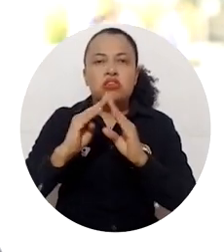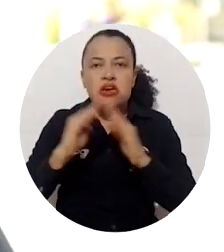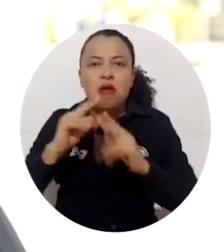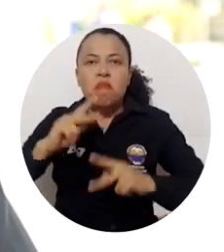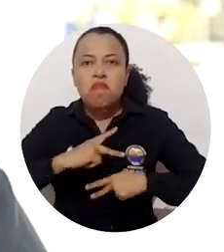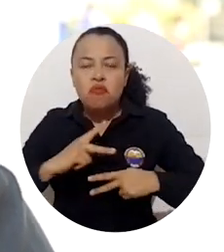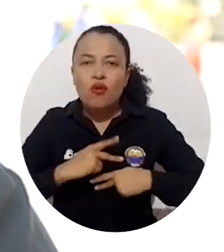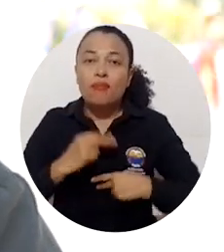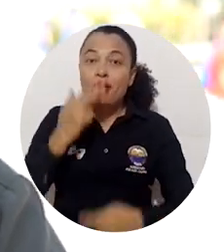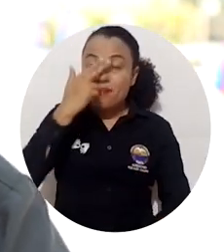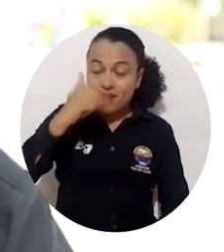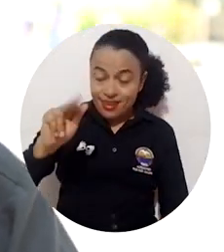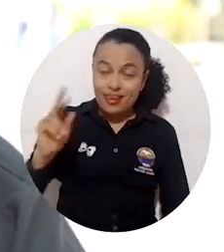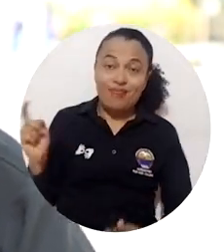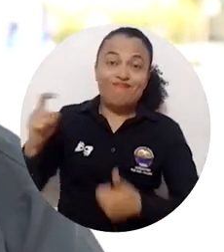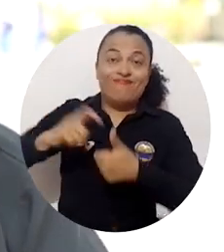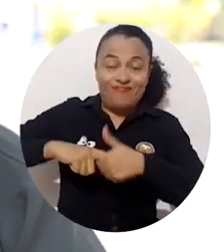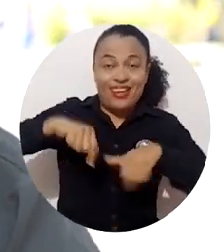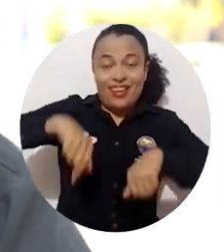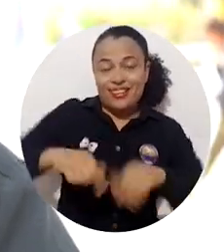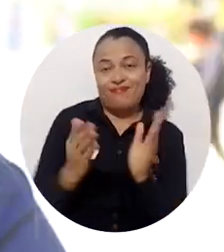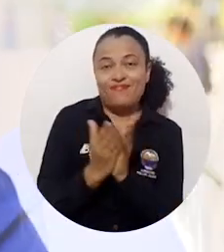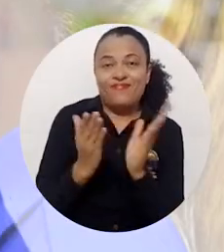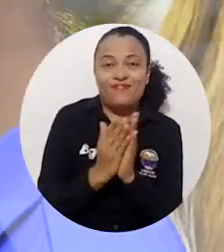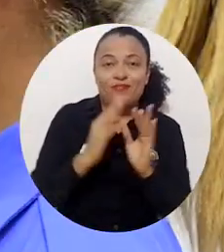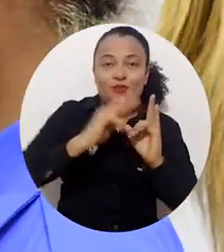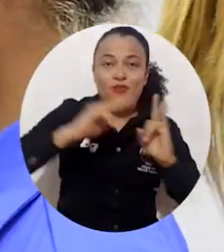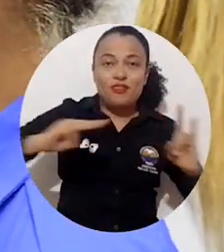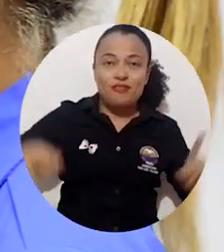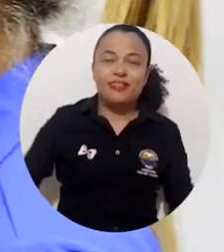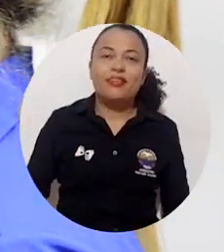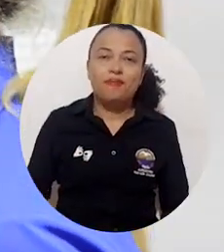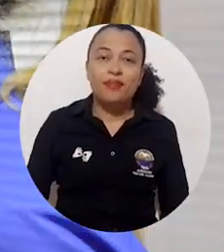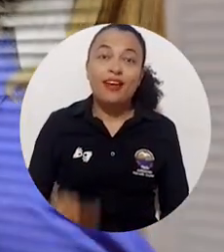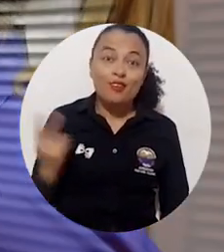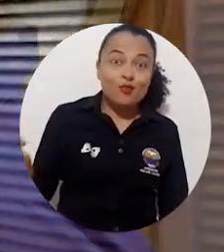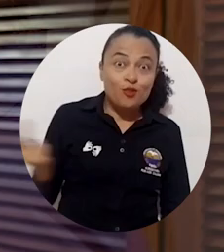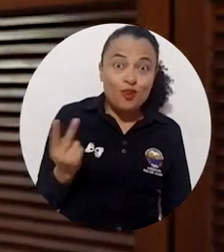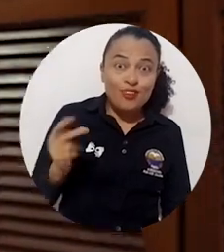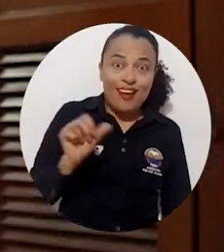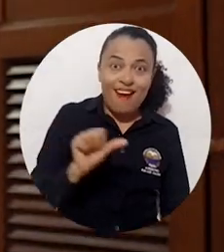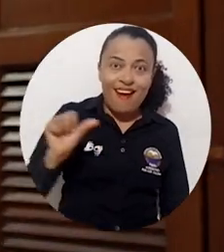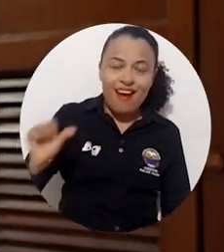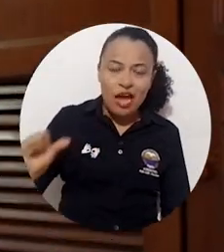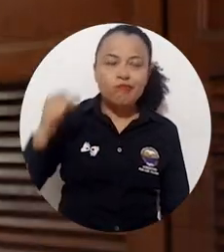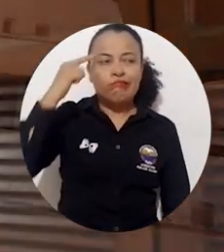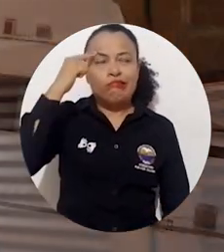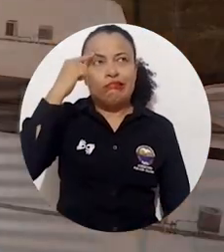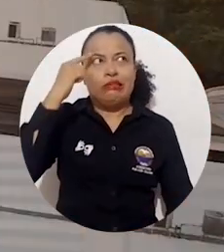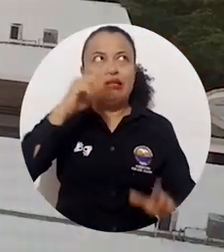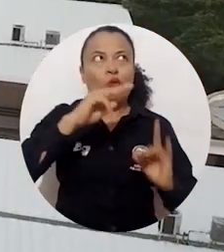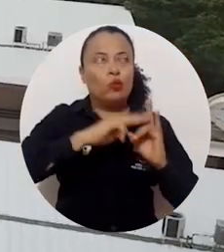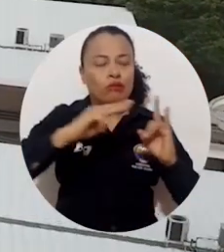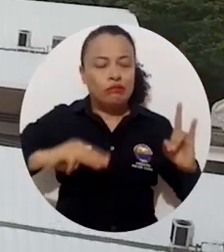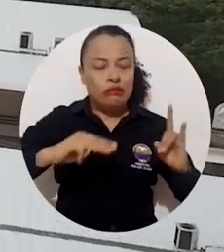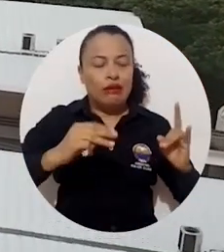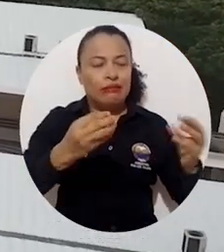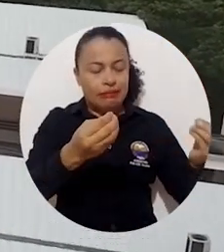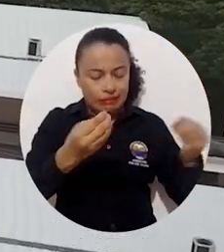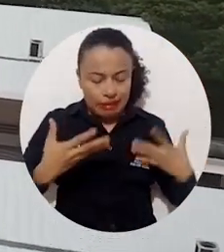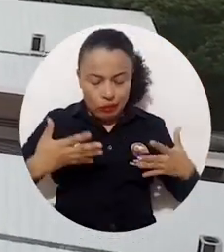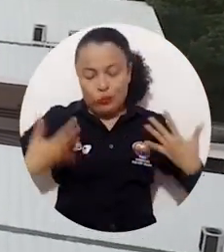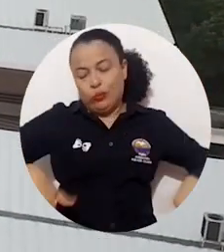hija pudo estudiar aquí en la Universidad Magdalena. Yasniris y Mile coinciden en que esta casa de estudios superiores ha sido